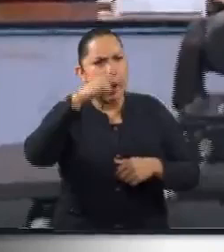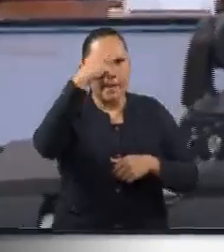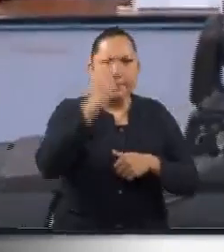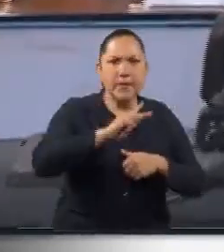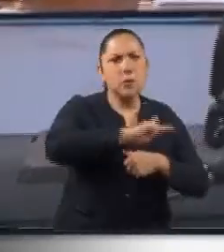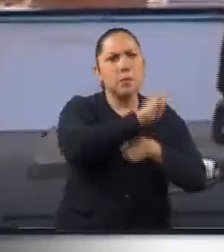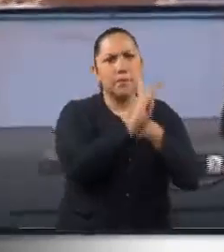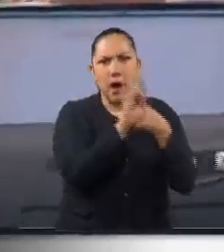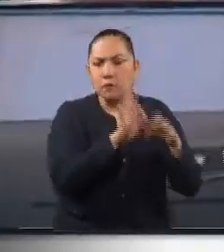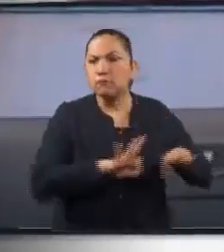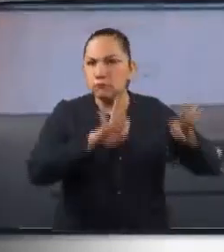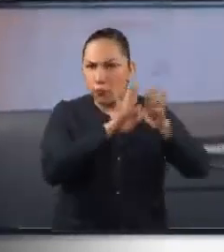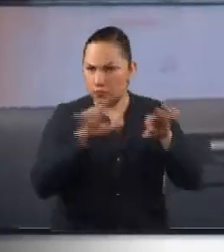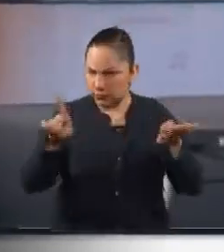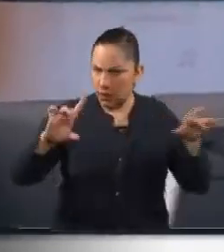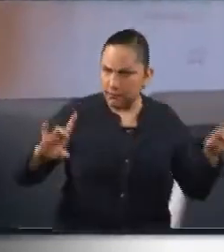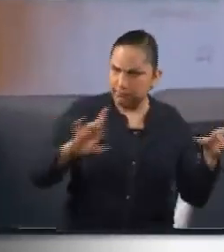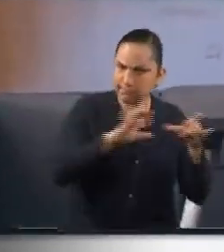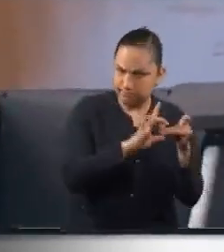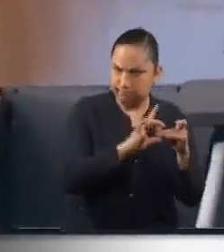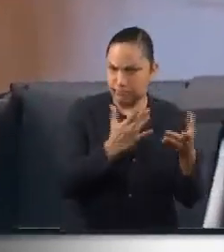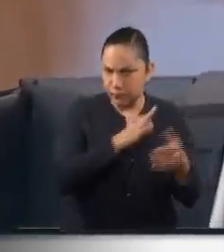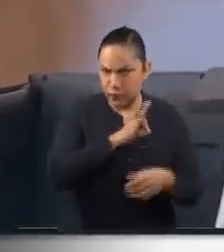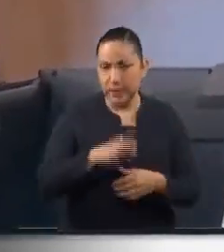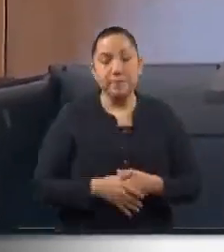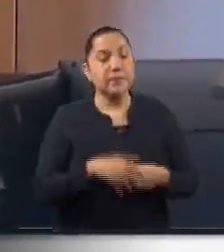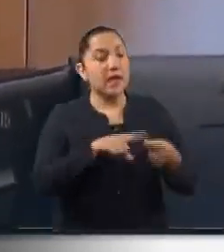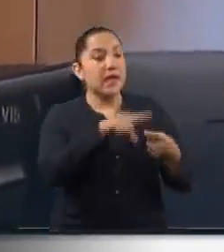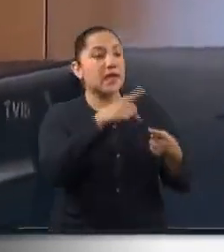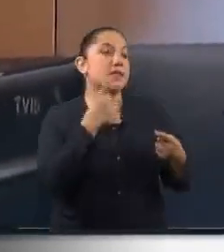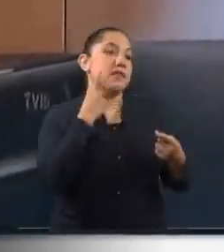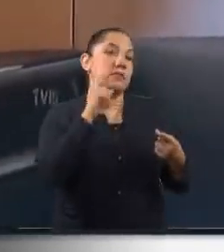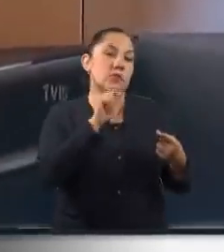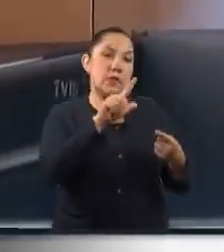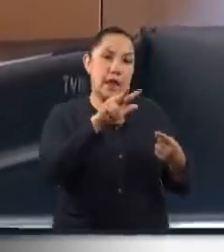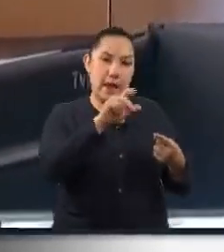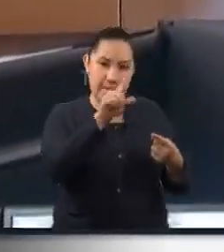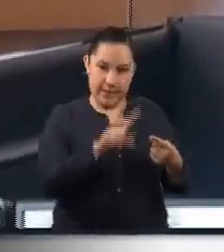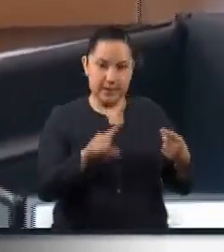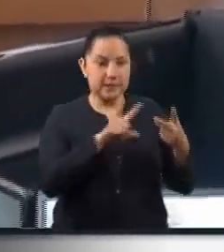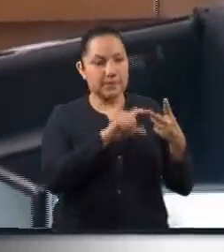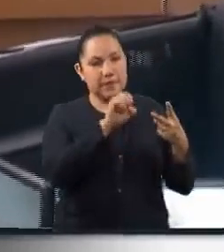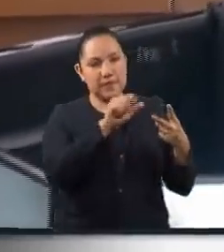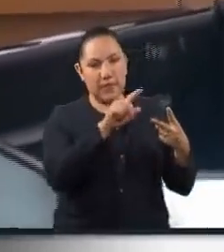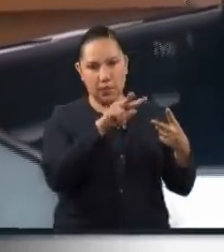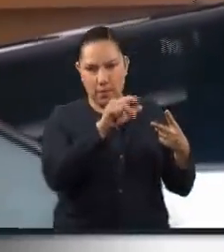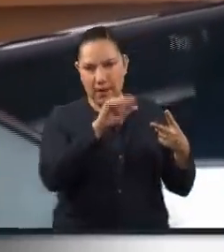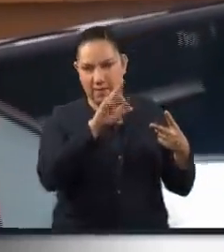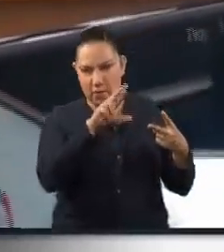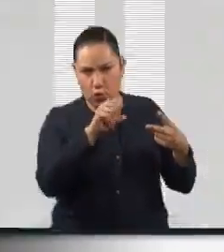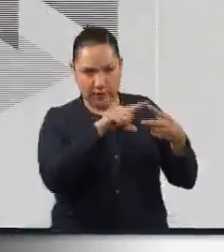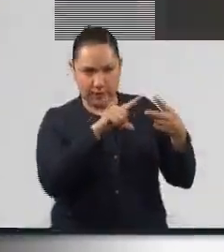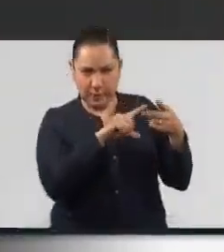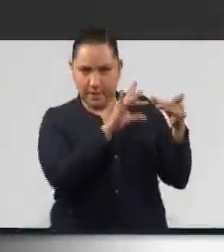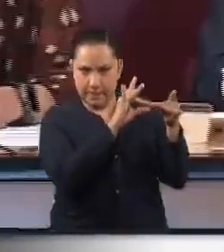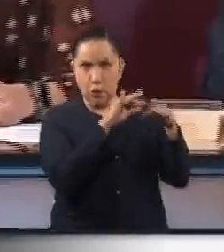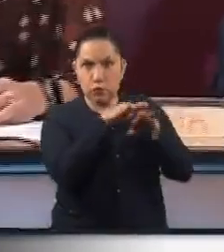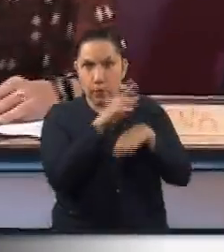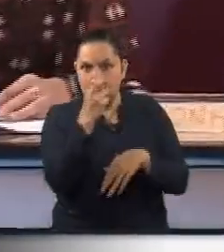la diputada Aleida alavés y el diputado reginaldo flores se pronunciaron por la importancia de estos foros